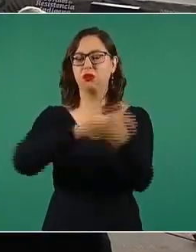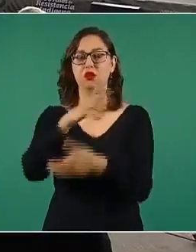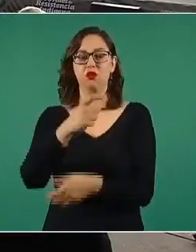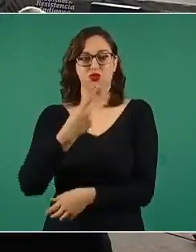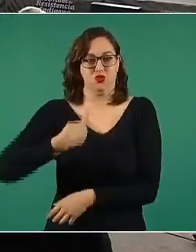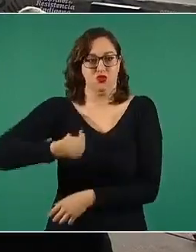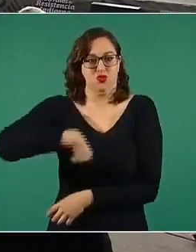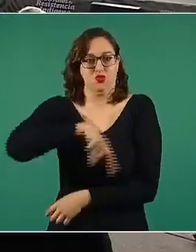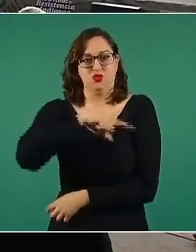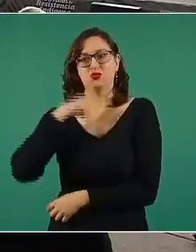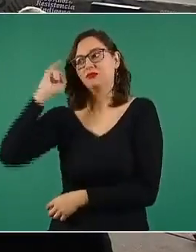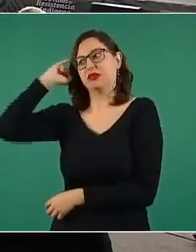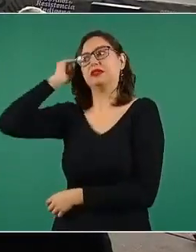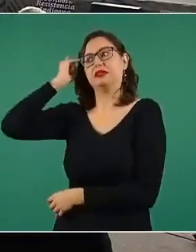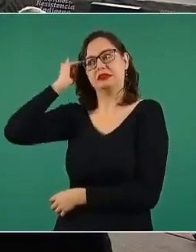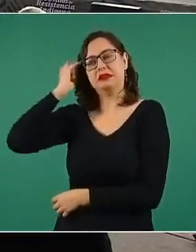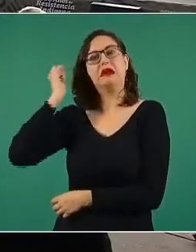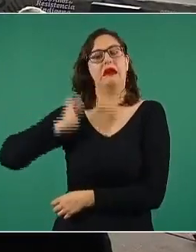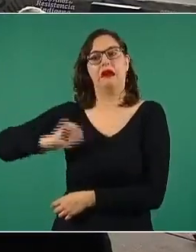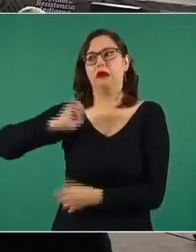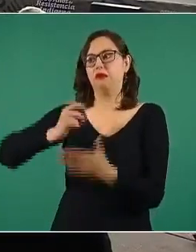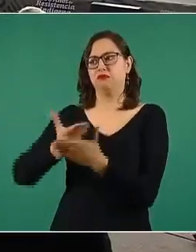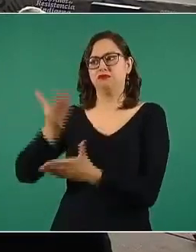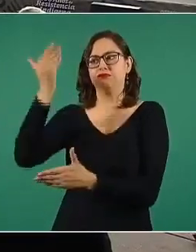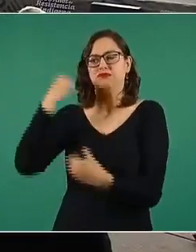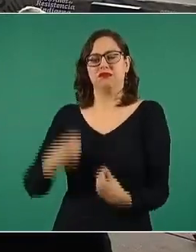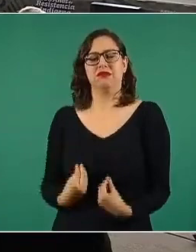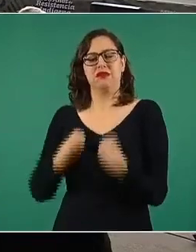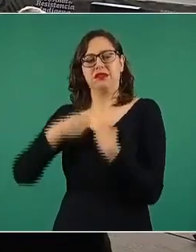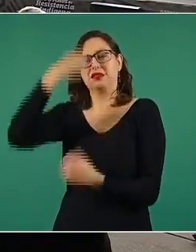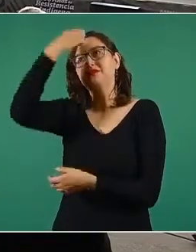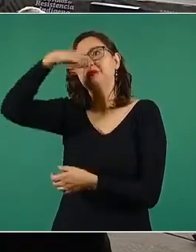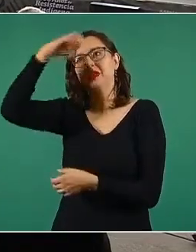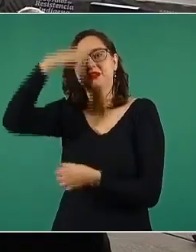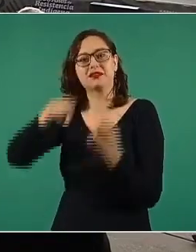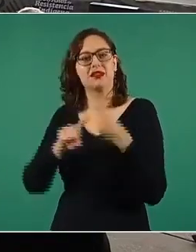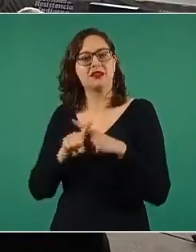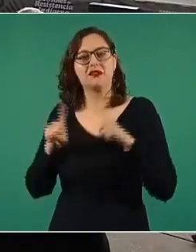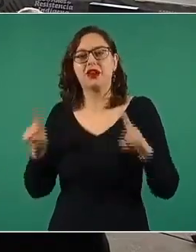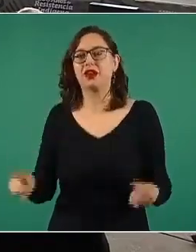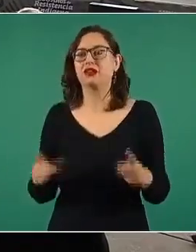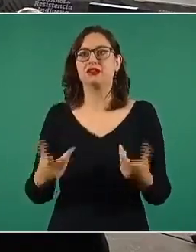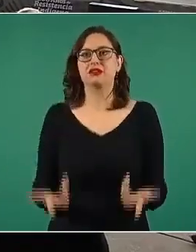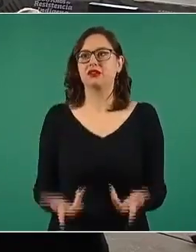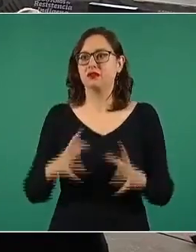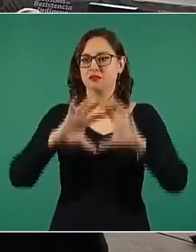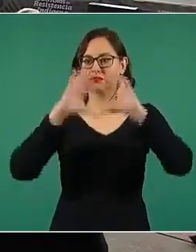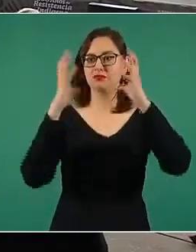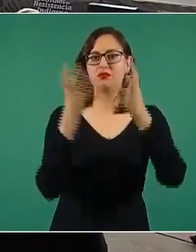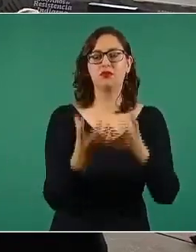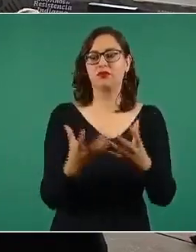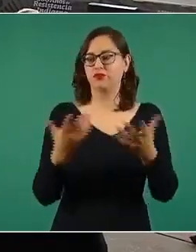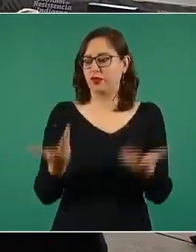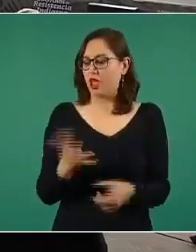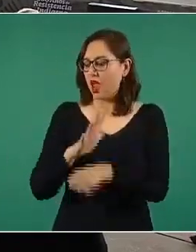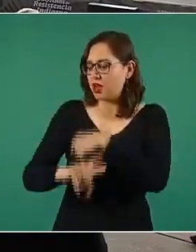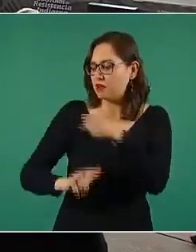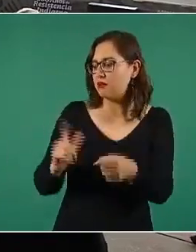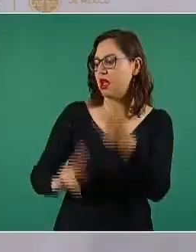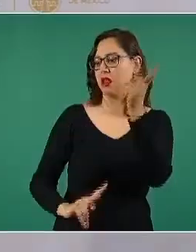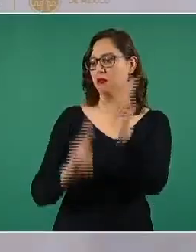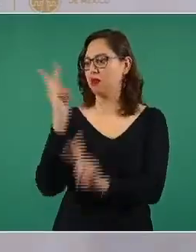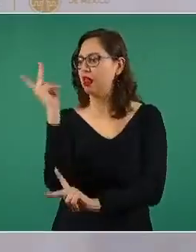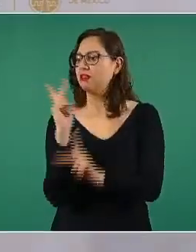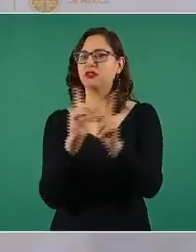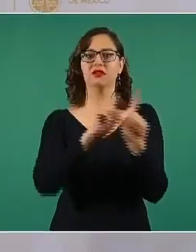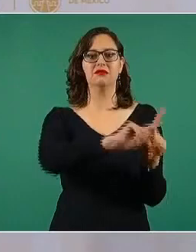los seres vivientes y nuestra experiencia nos lleva a respetarlos y honrarlos, ya que sí, todo viene de la misma